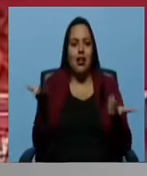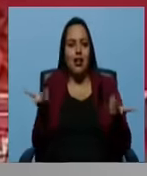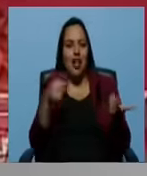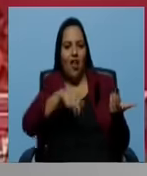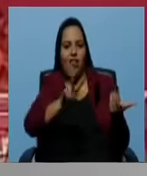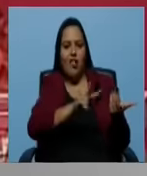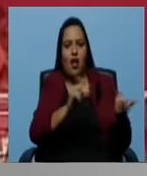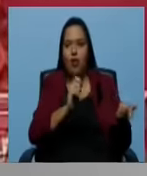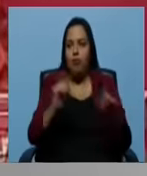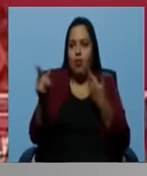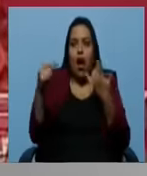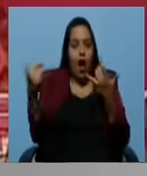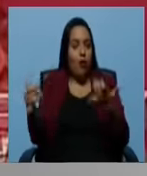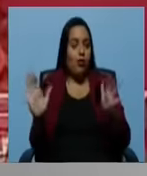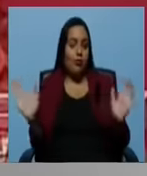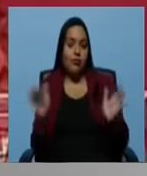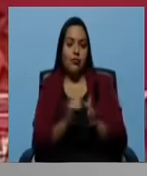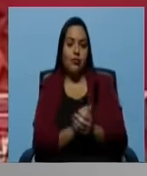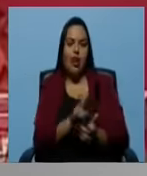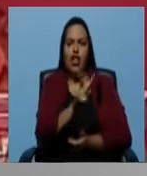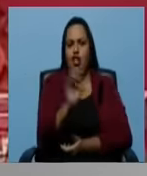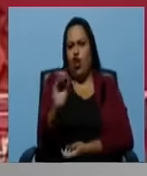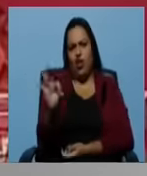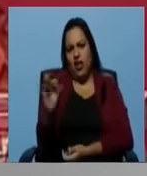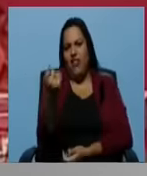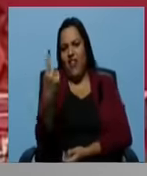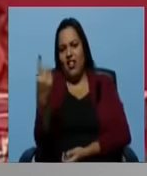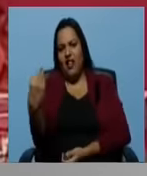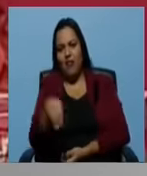joya. Nos quedan dos o tres por ahí.